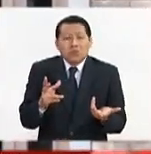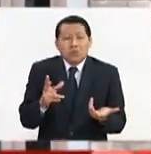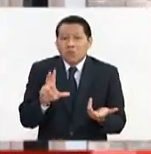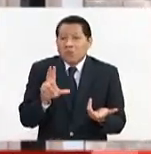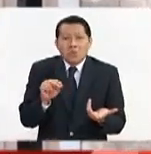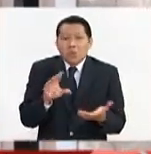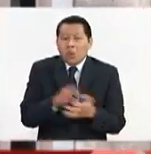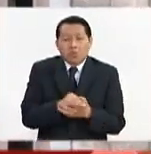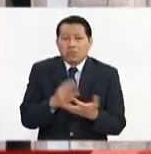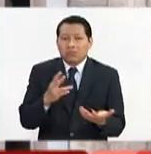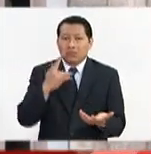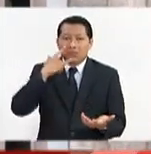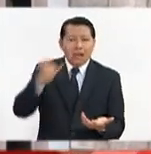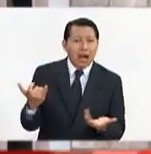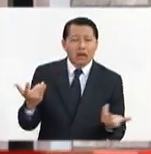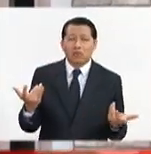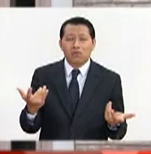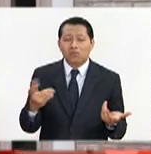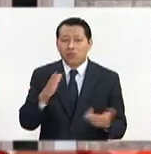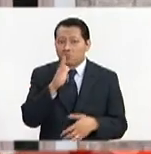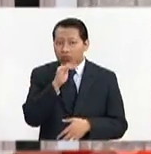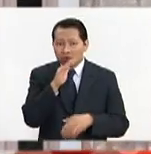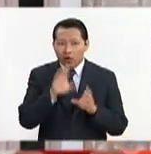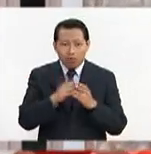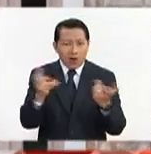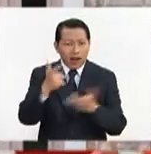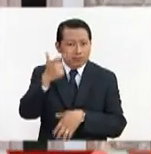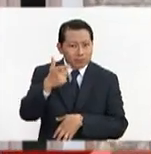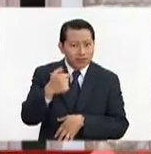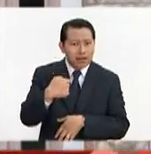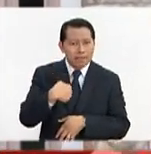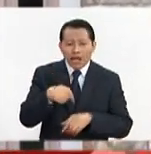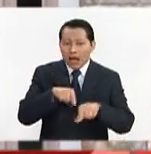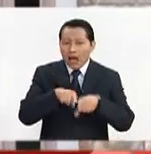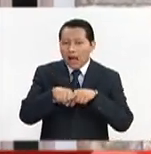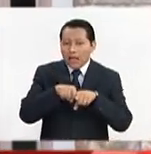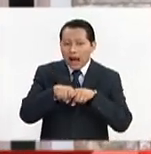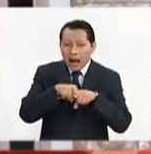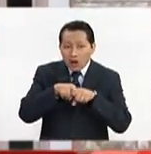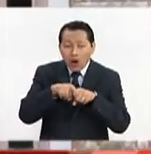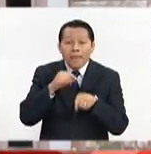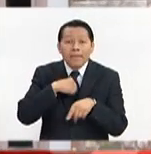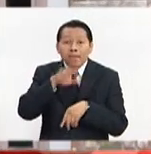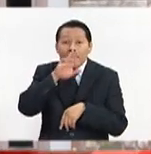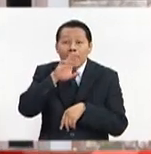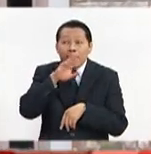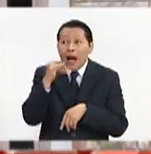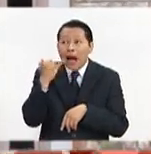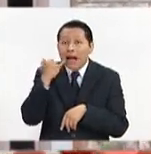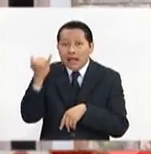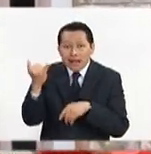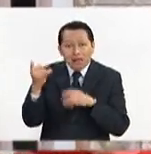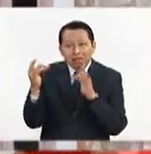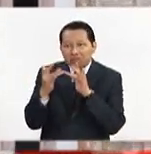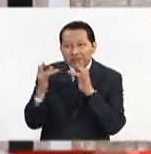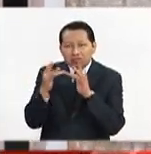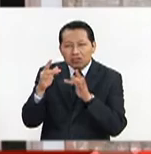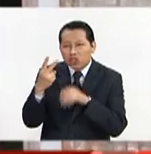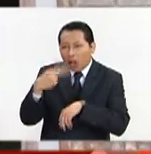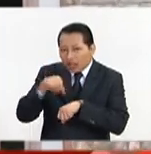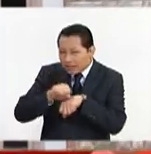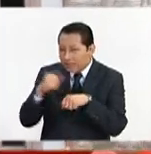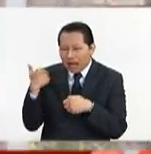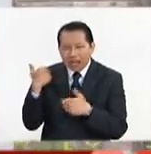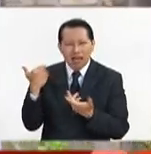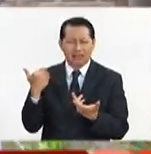matado a esas personas, no tiene sentido que lo hiciera. Mi hermano, que habló con mi mamá por teléfono hace dos semanas, no tiene